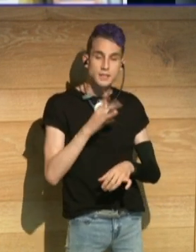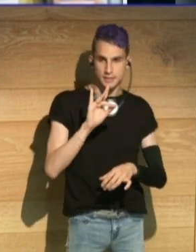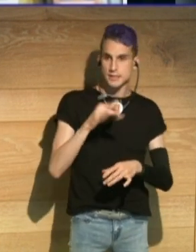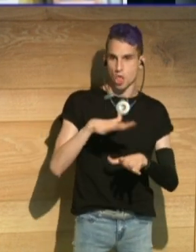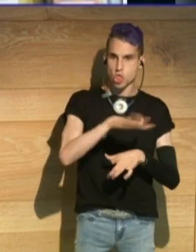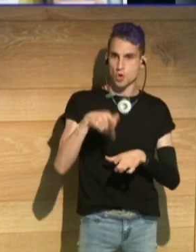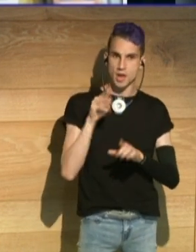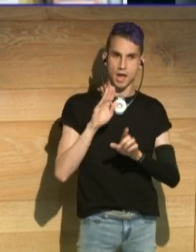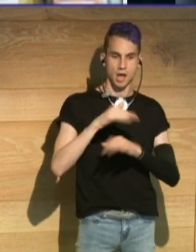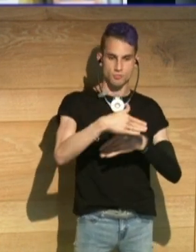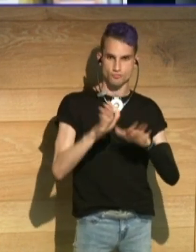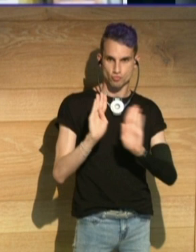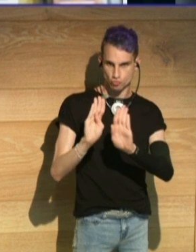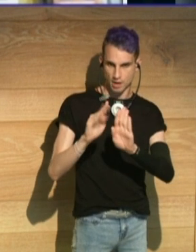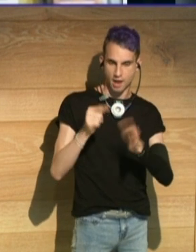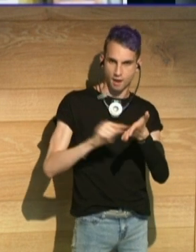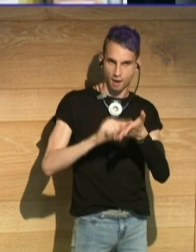sí.